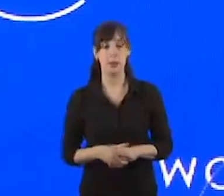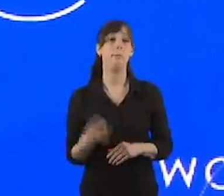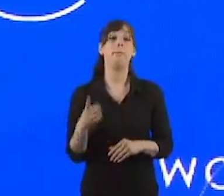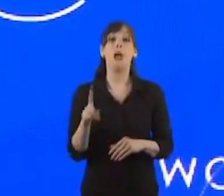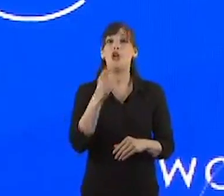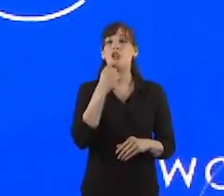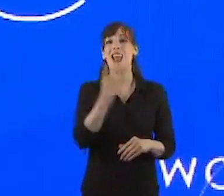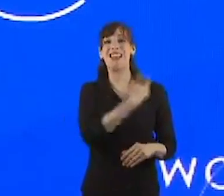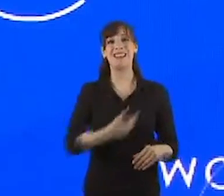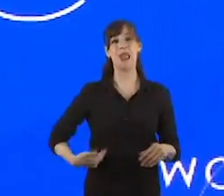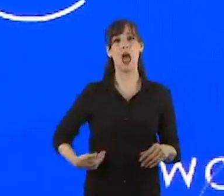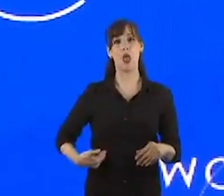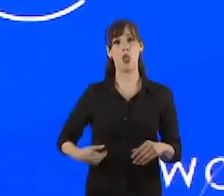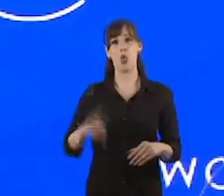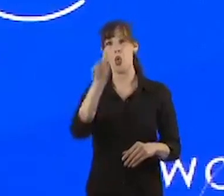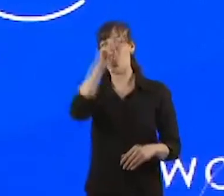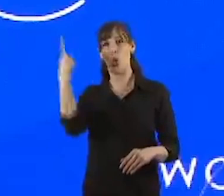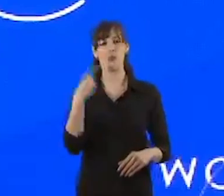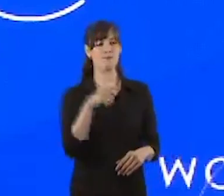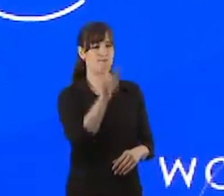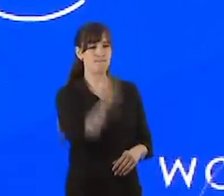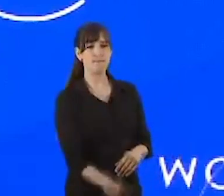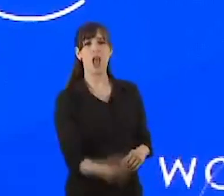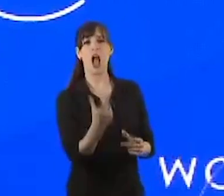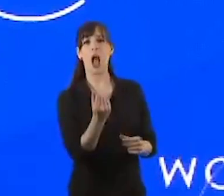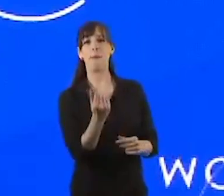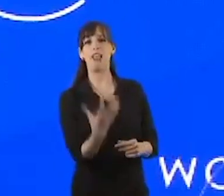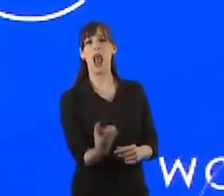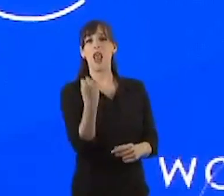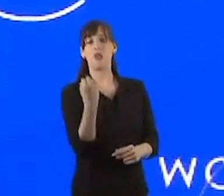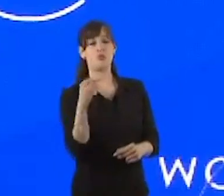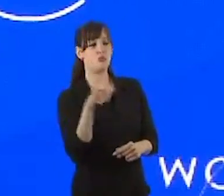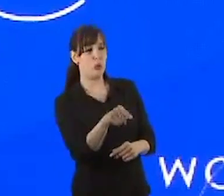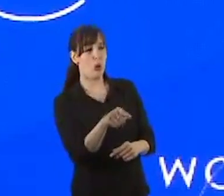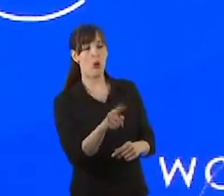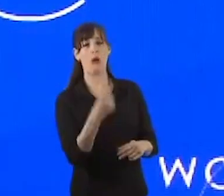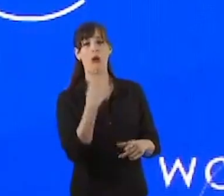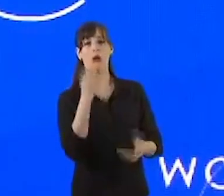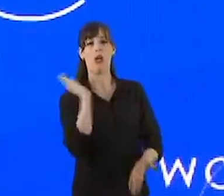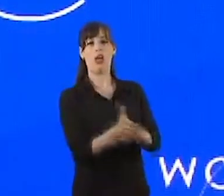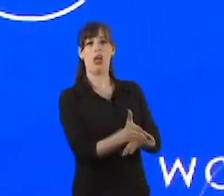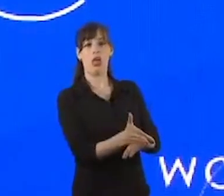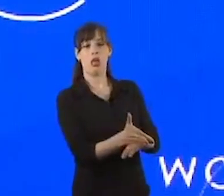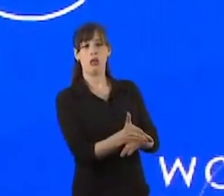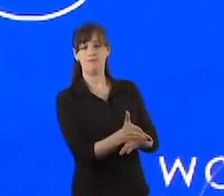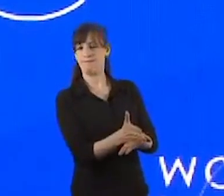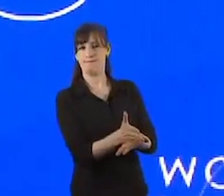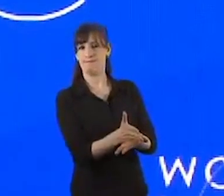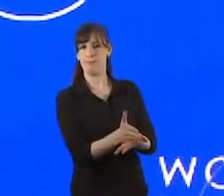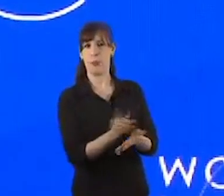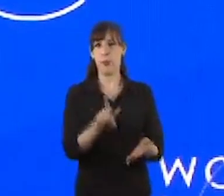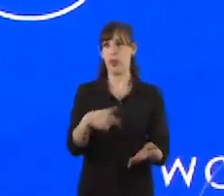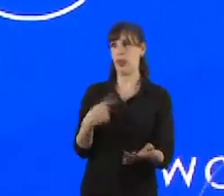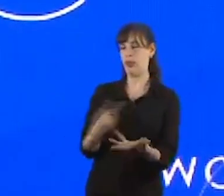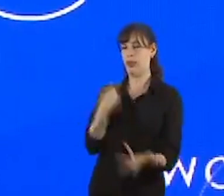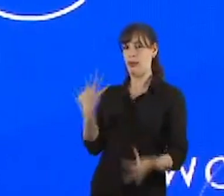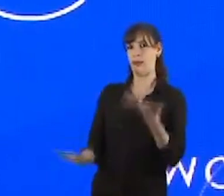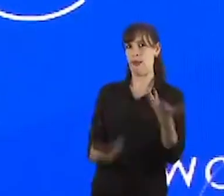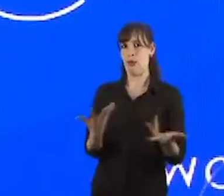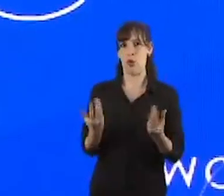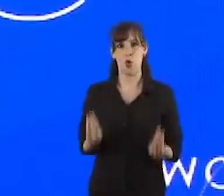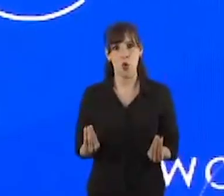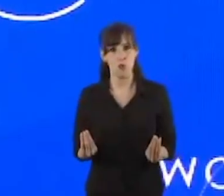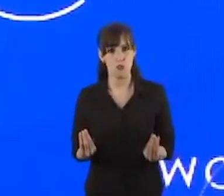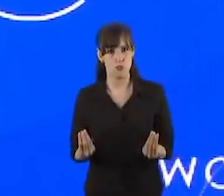castiga al capitalista por tener éxito y lo bloquea en este proceso de descubrimiento, destruye sus incentivos y las consecuencias de ello es que